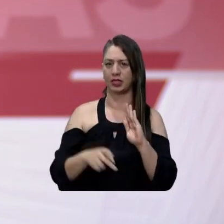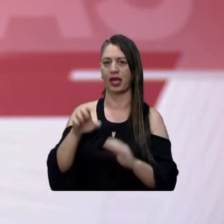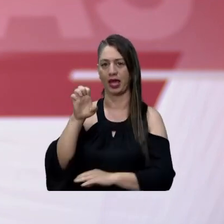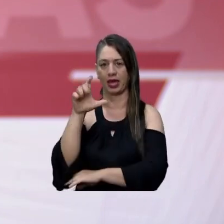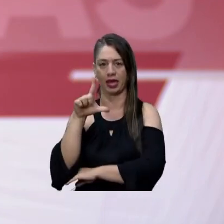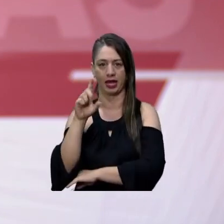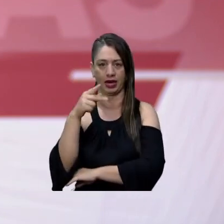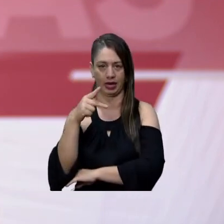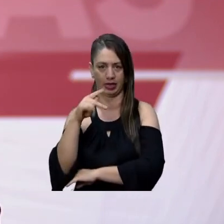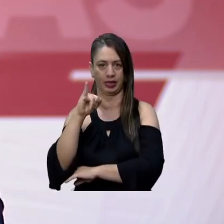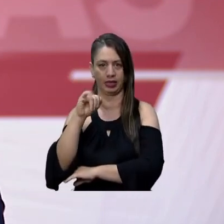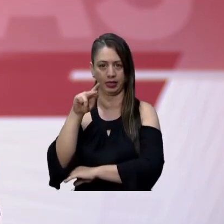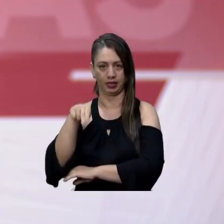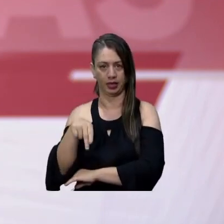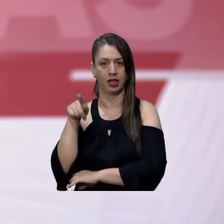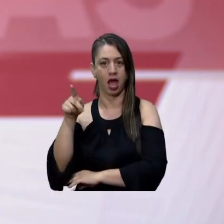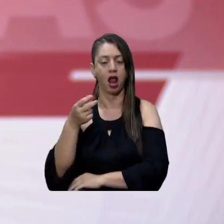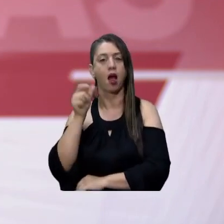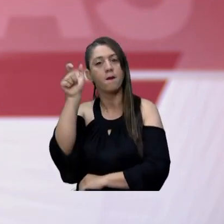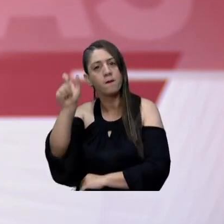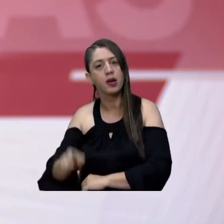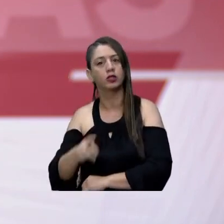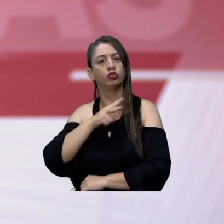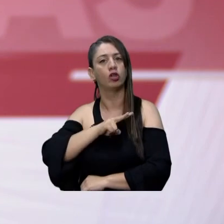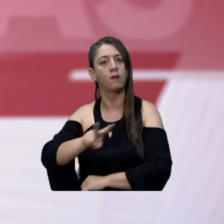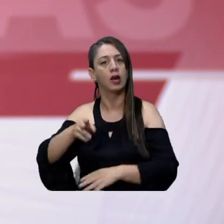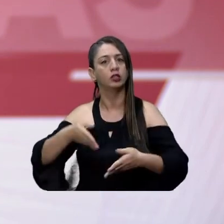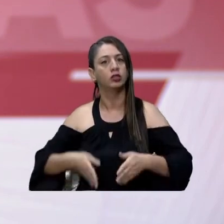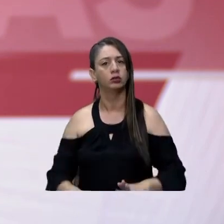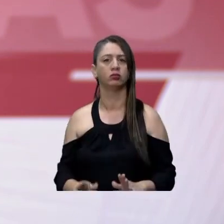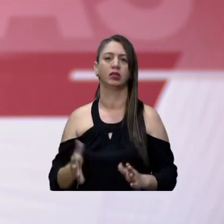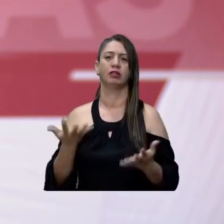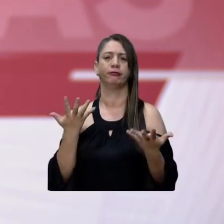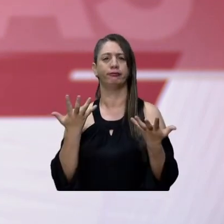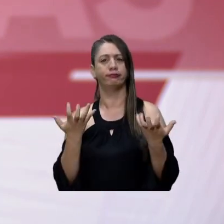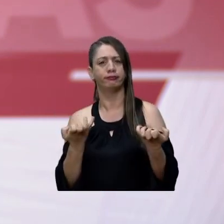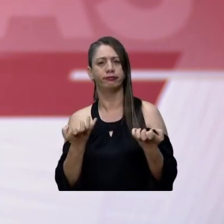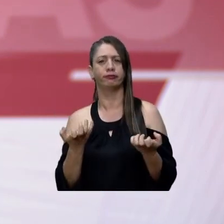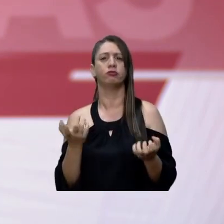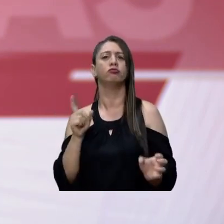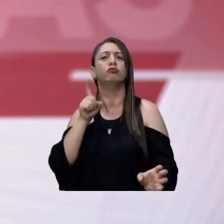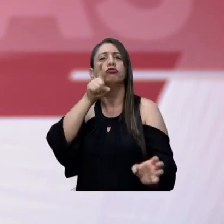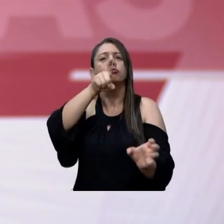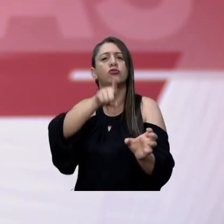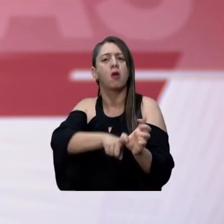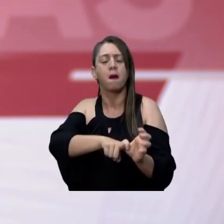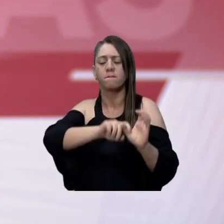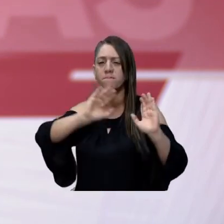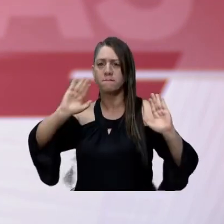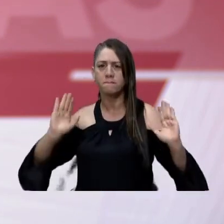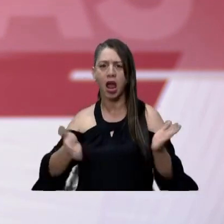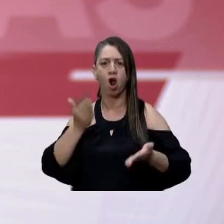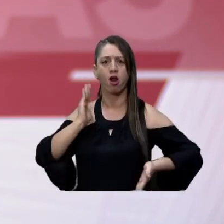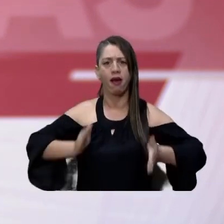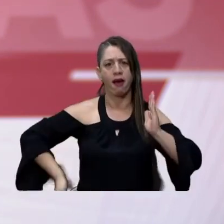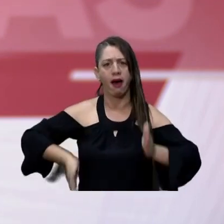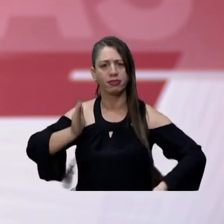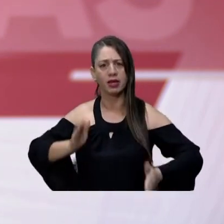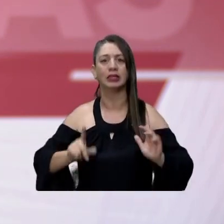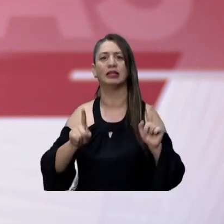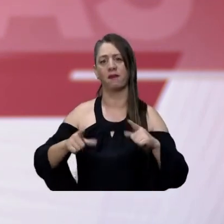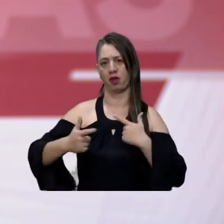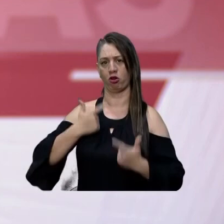de Elkin España. Es un vallecaucano que busca meterse dentro de los mejores del atletismo y de la